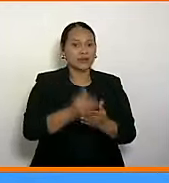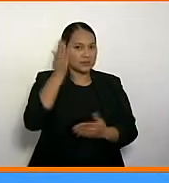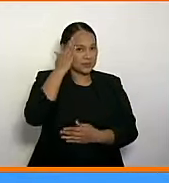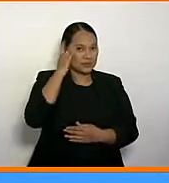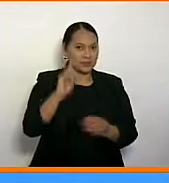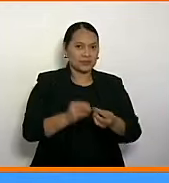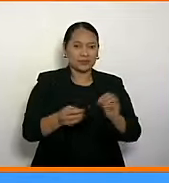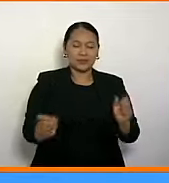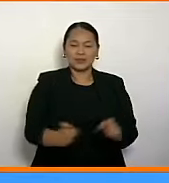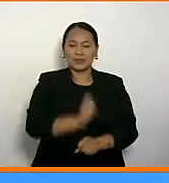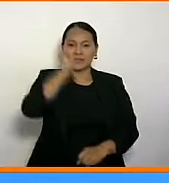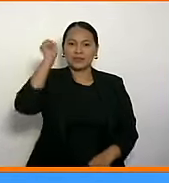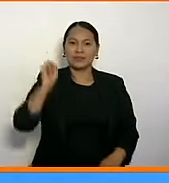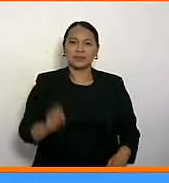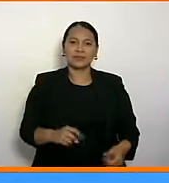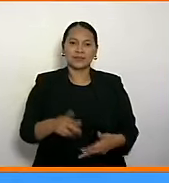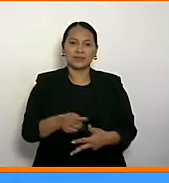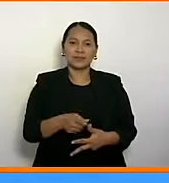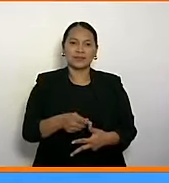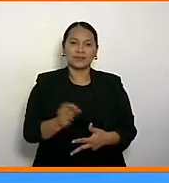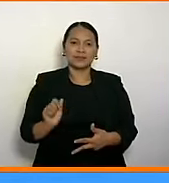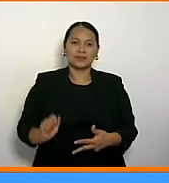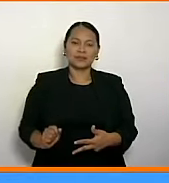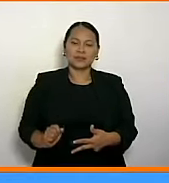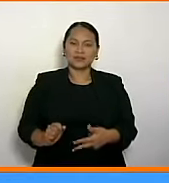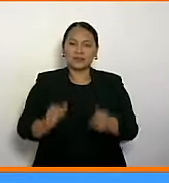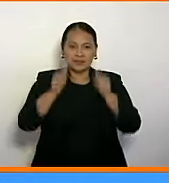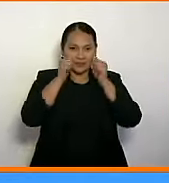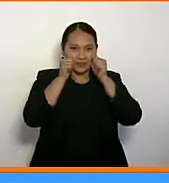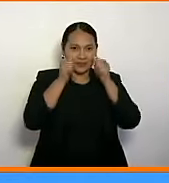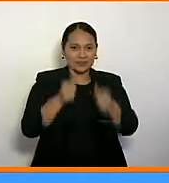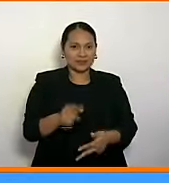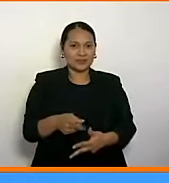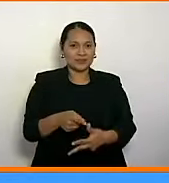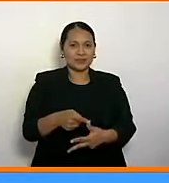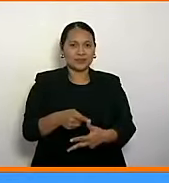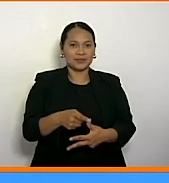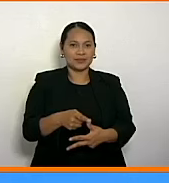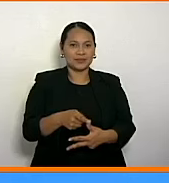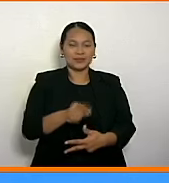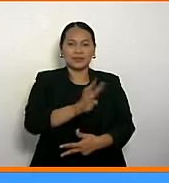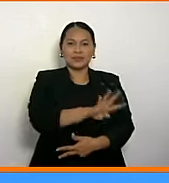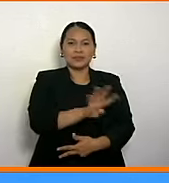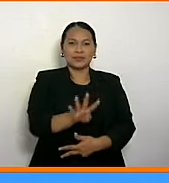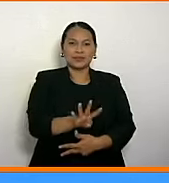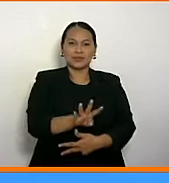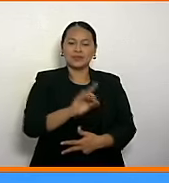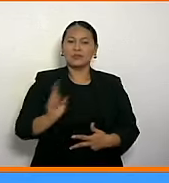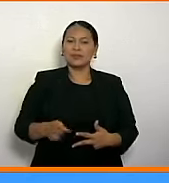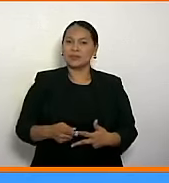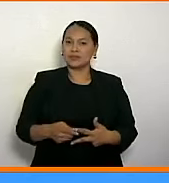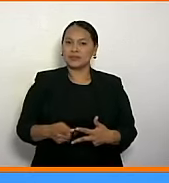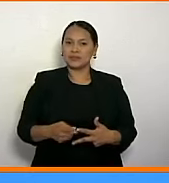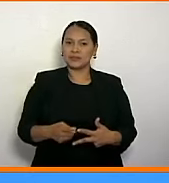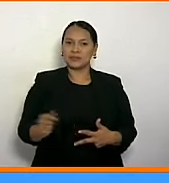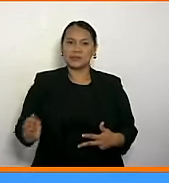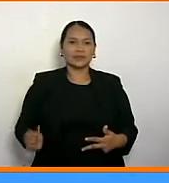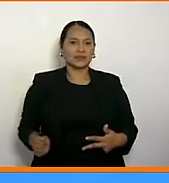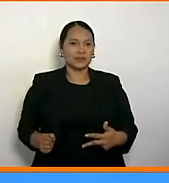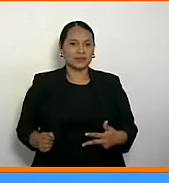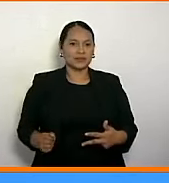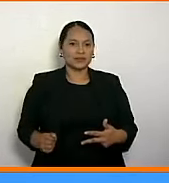número seleccionado y este es... Atentos. 44, segundo número ganador.